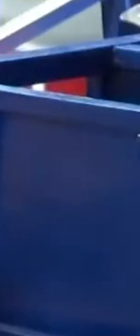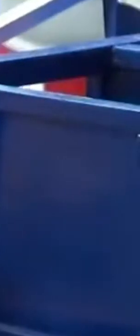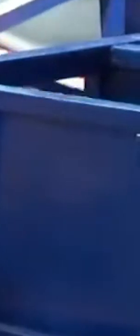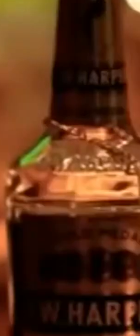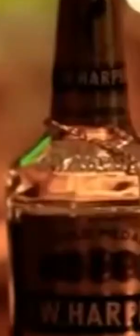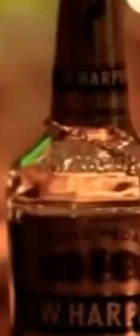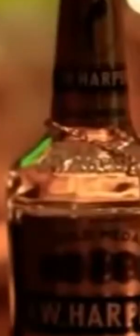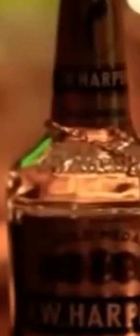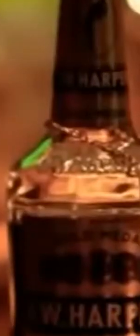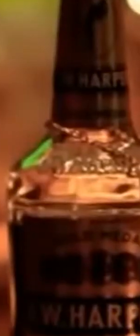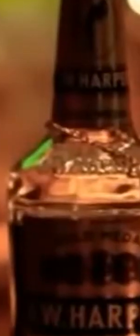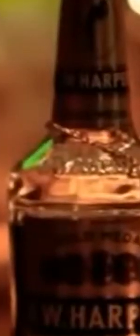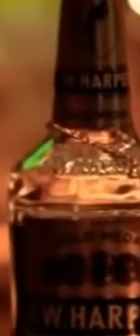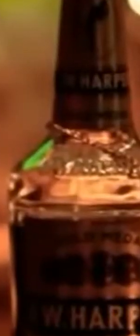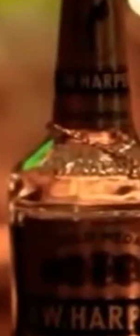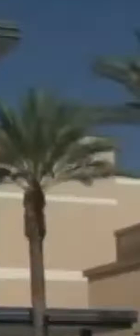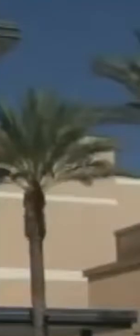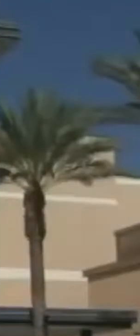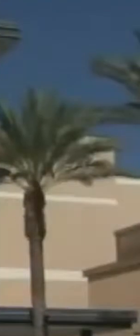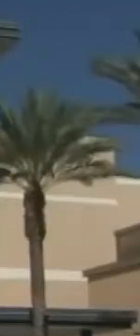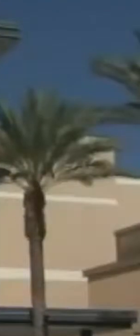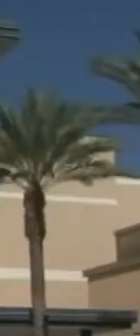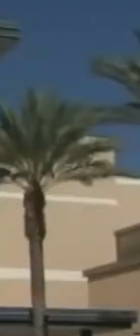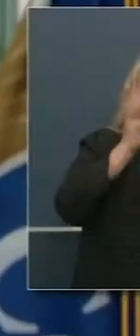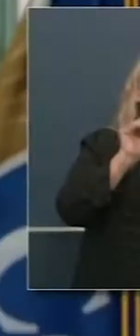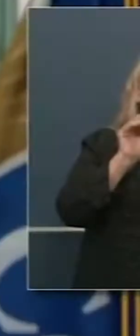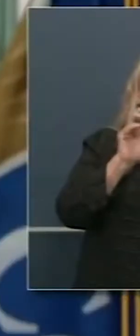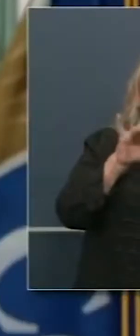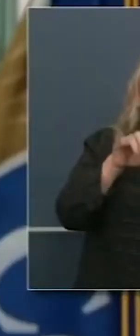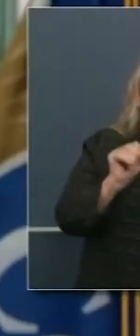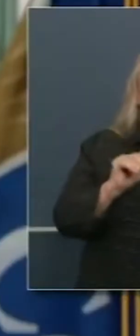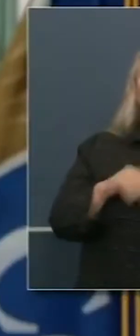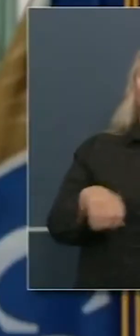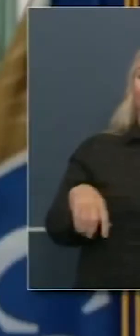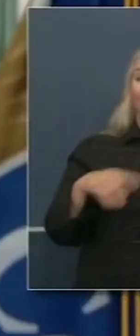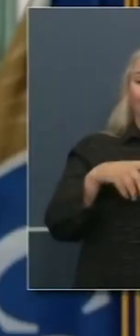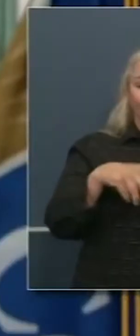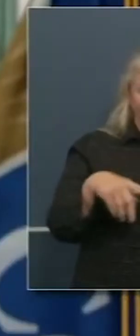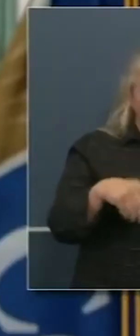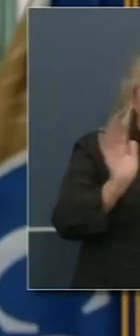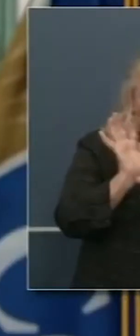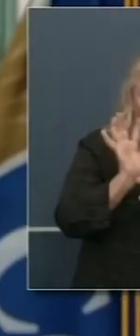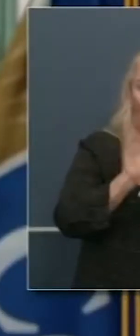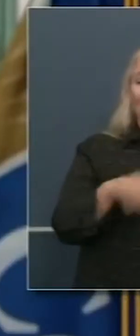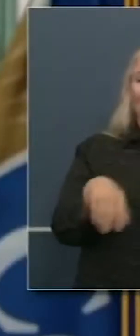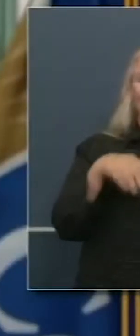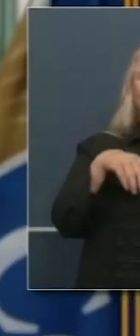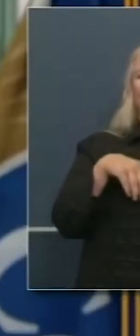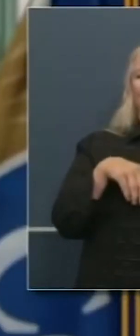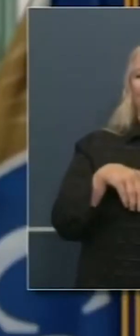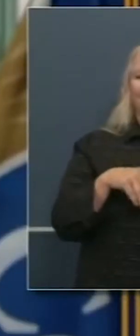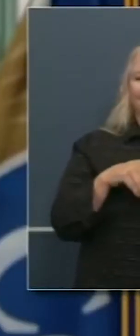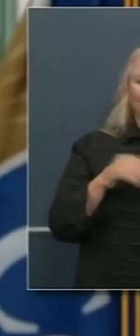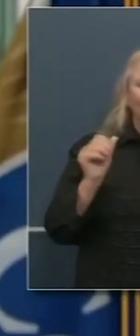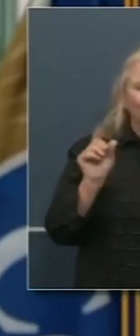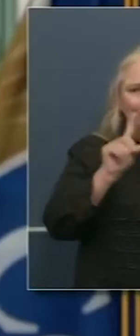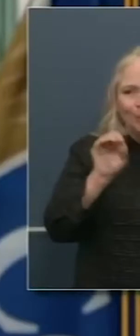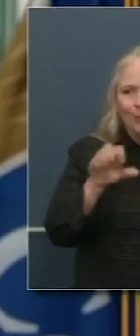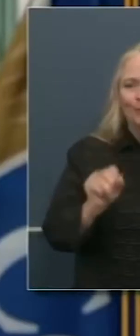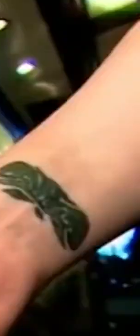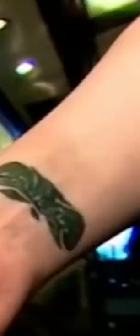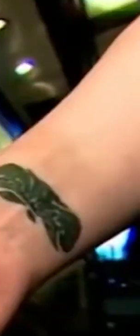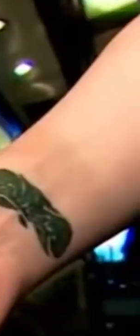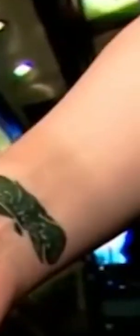iglesias así como otros negocios como gimnasios centros comerciales y salones de belleza deberán cerrar también en 30 condados más